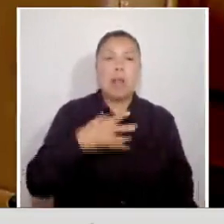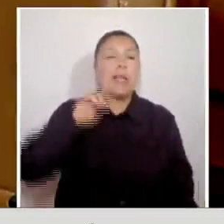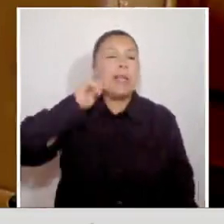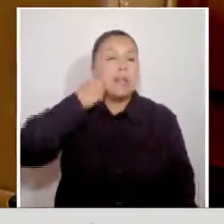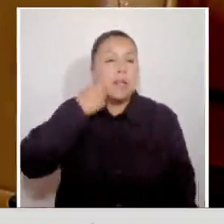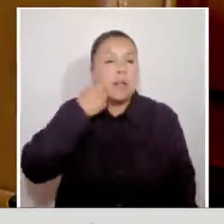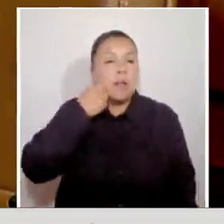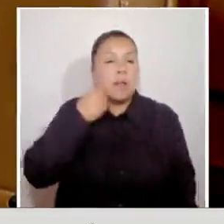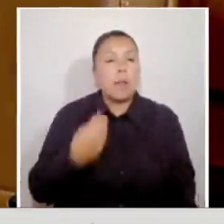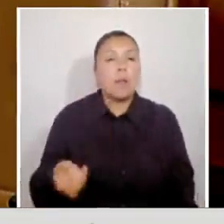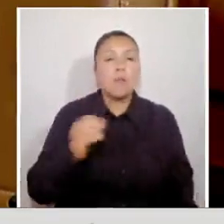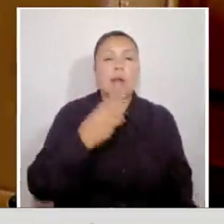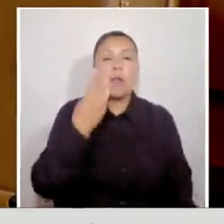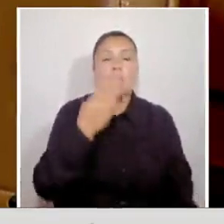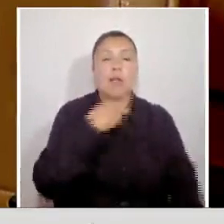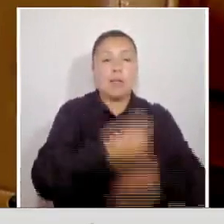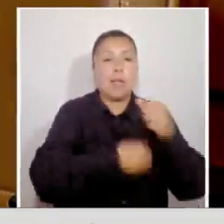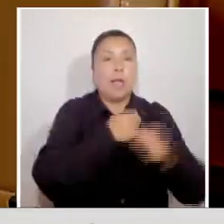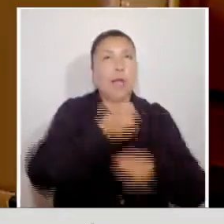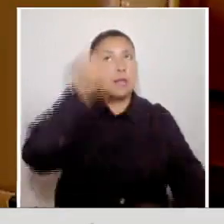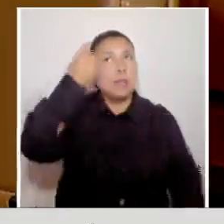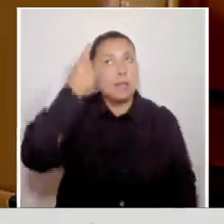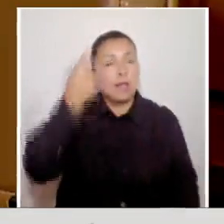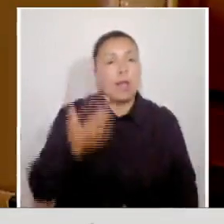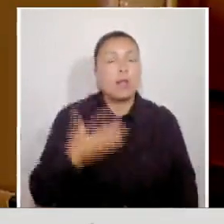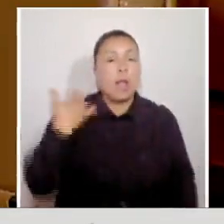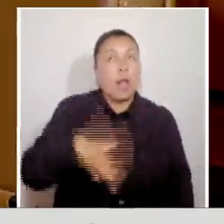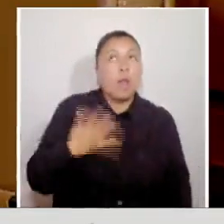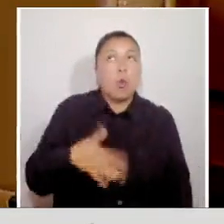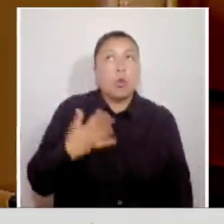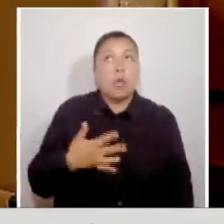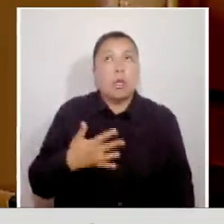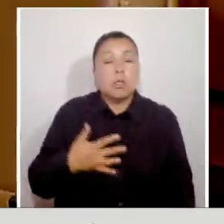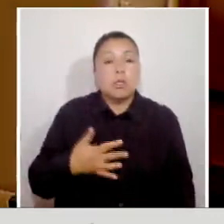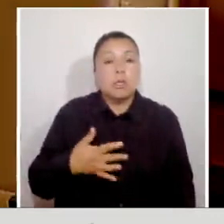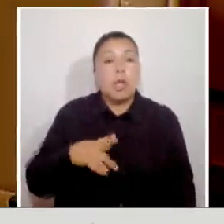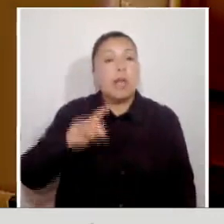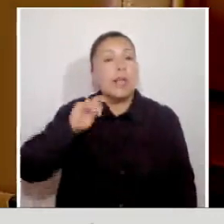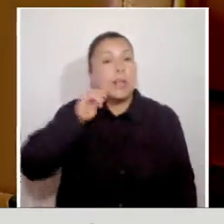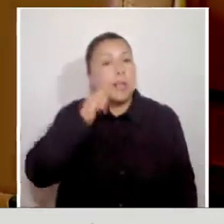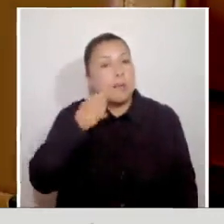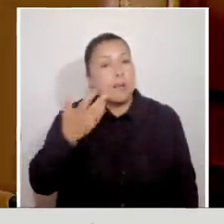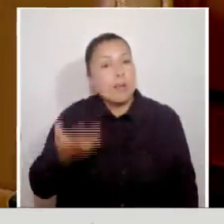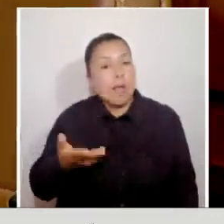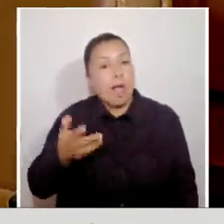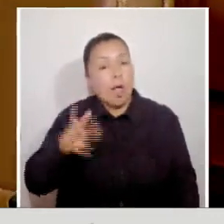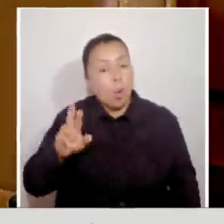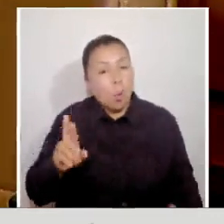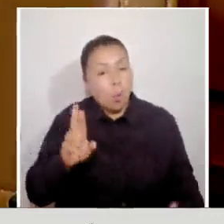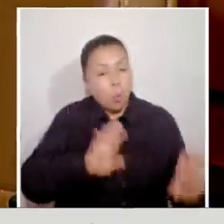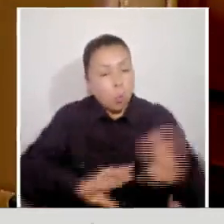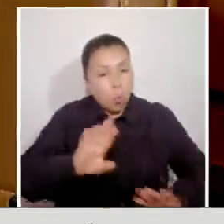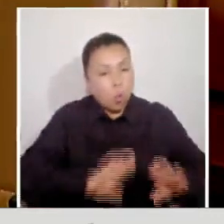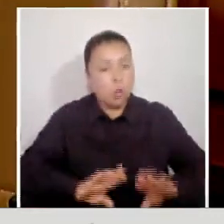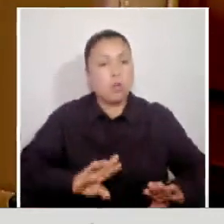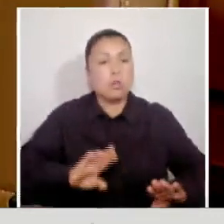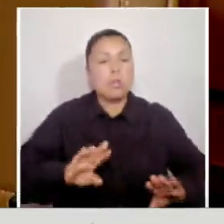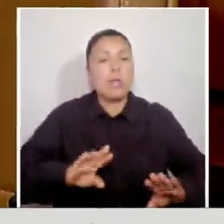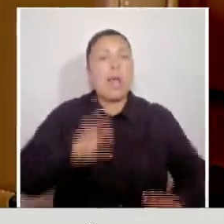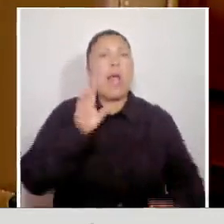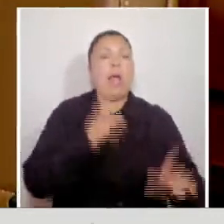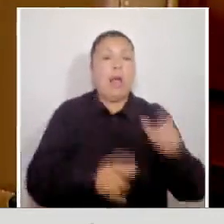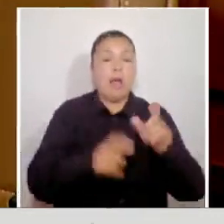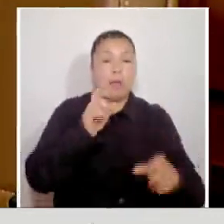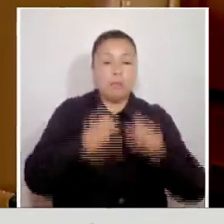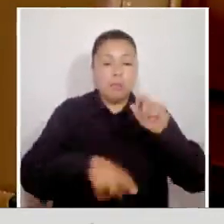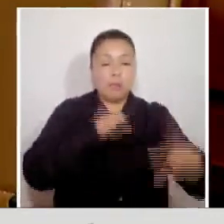más de 13 años entiendo la importancia de lo que significa salvaguardar a aquellos y aquellas que dedican su vida a la defensa